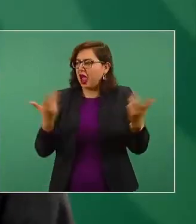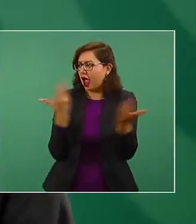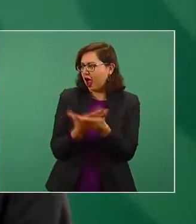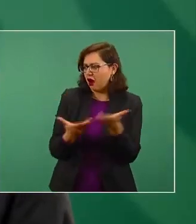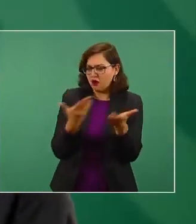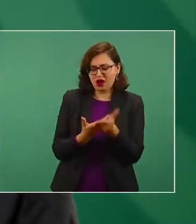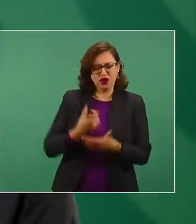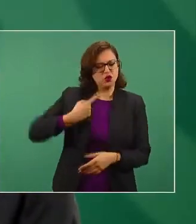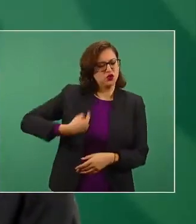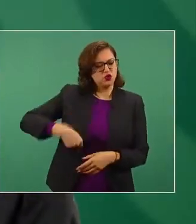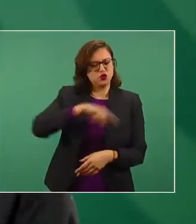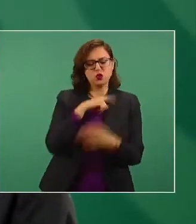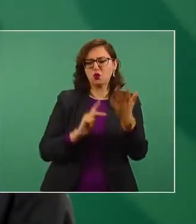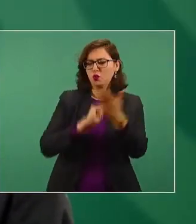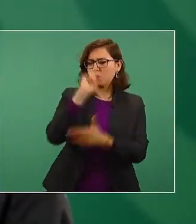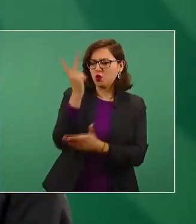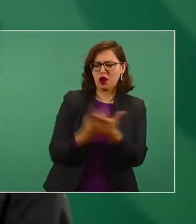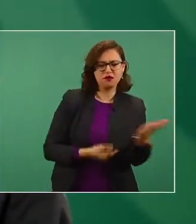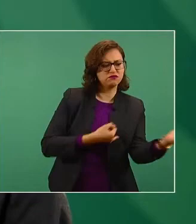más importante del mundo.